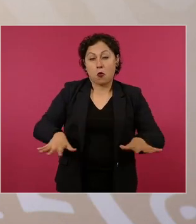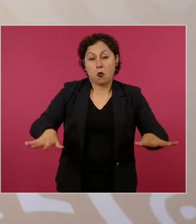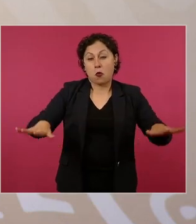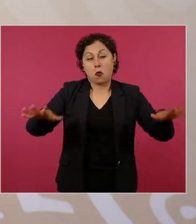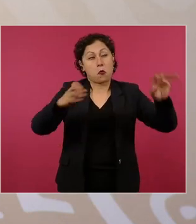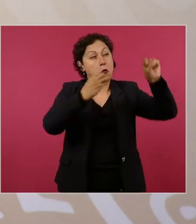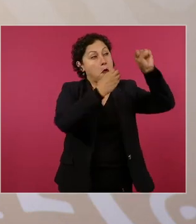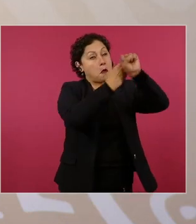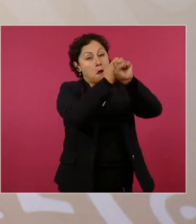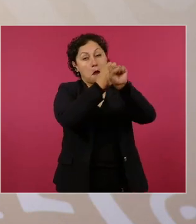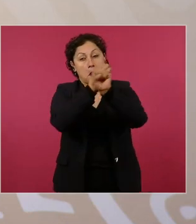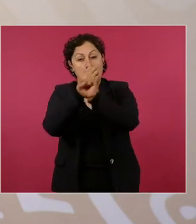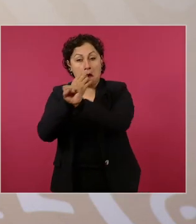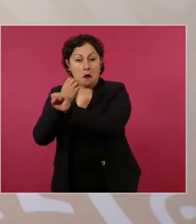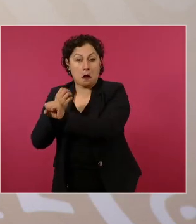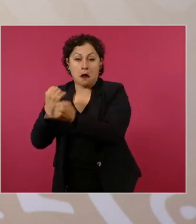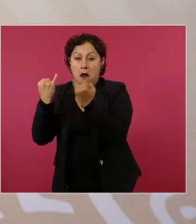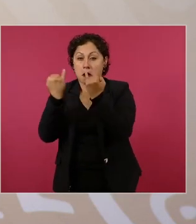leyes